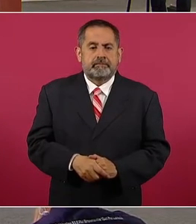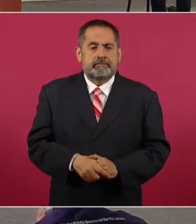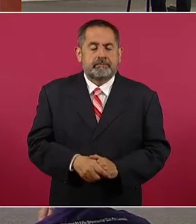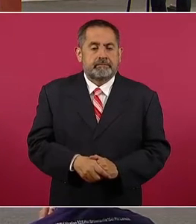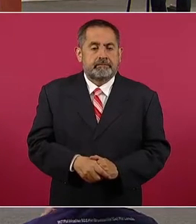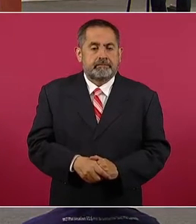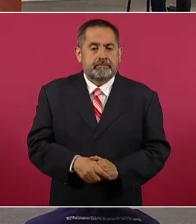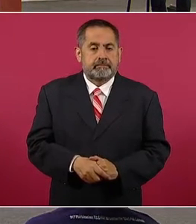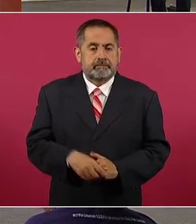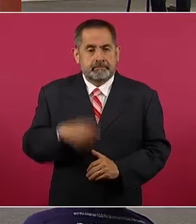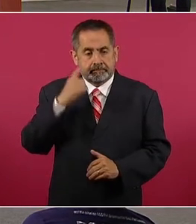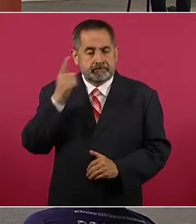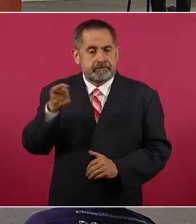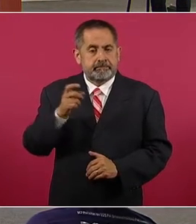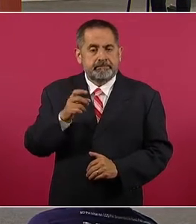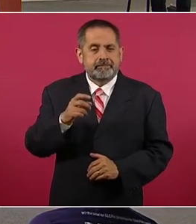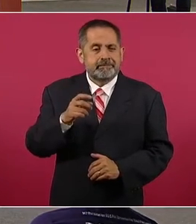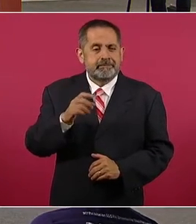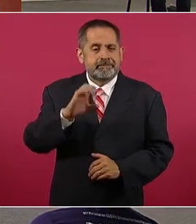Vean el euro.